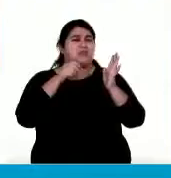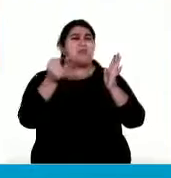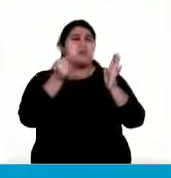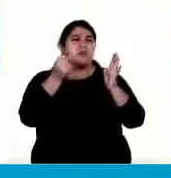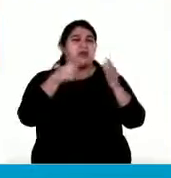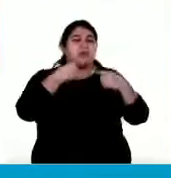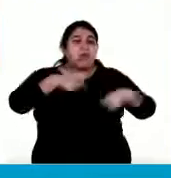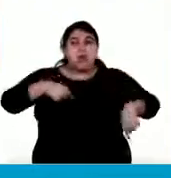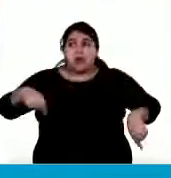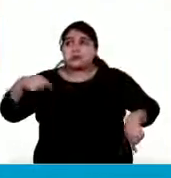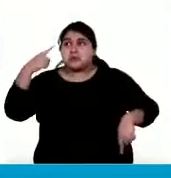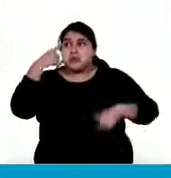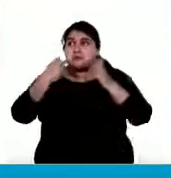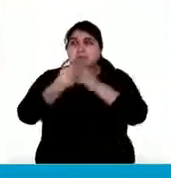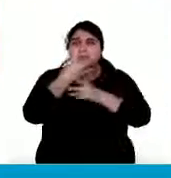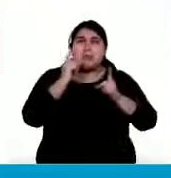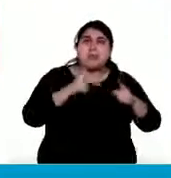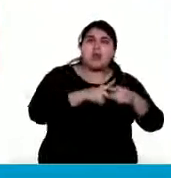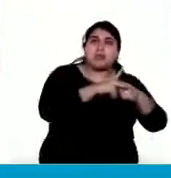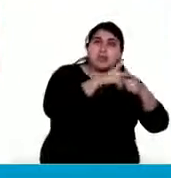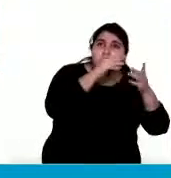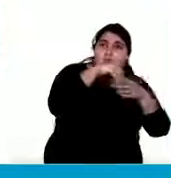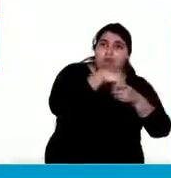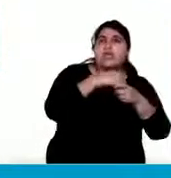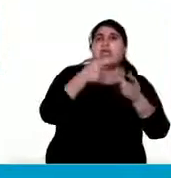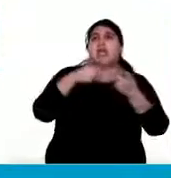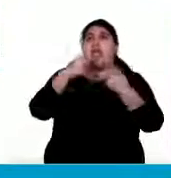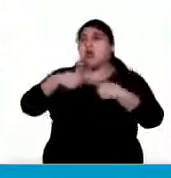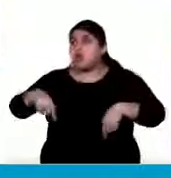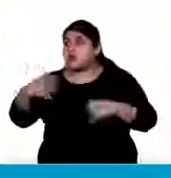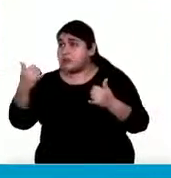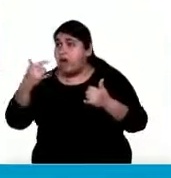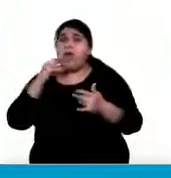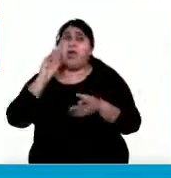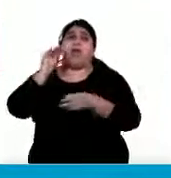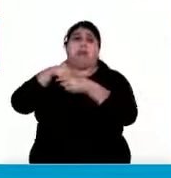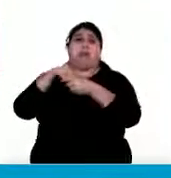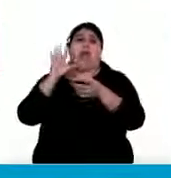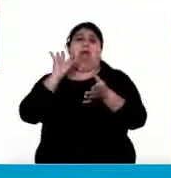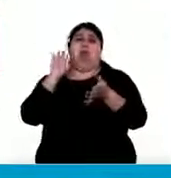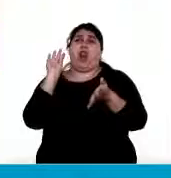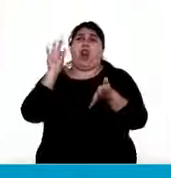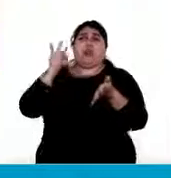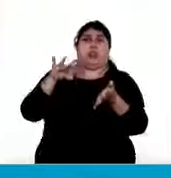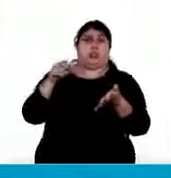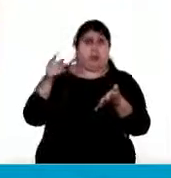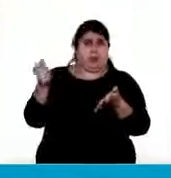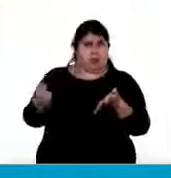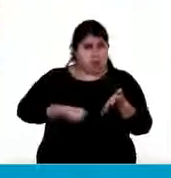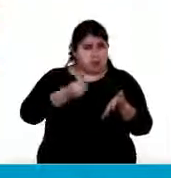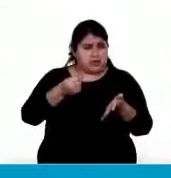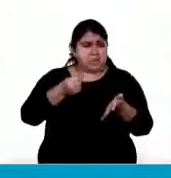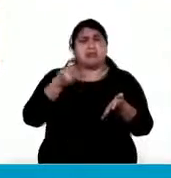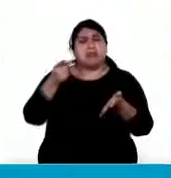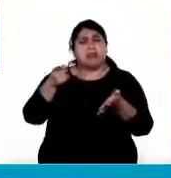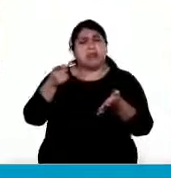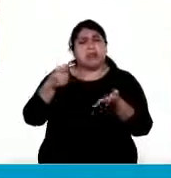tenemos desde la tecnología, puede llevar a traer muchísimas respuestas para todos